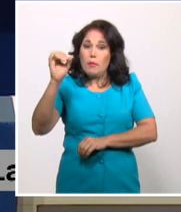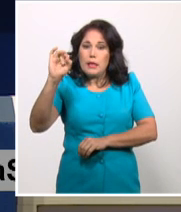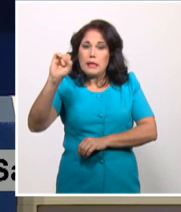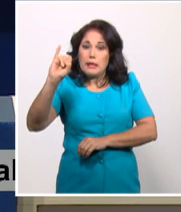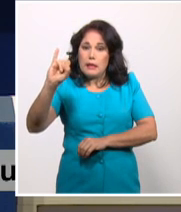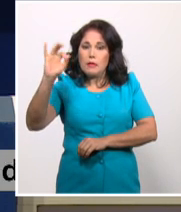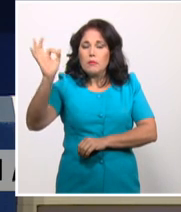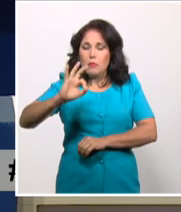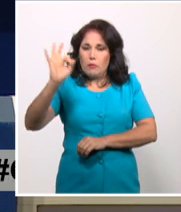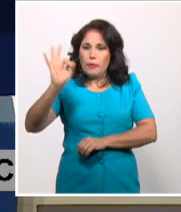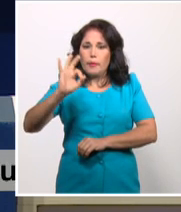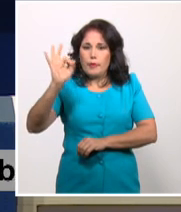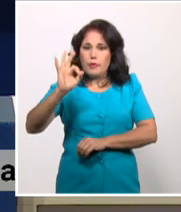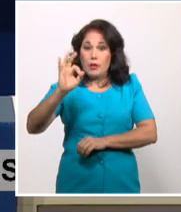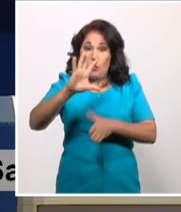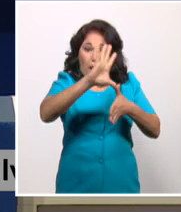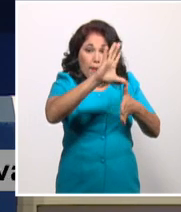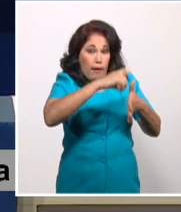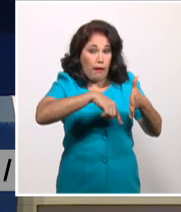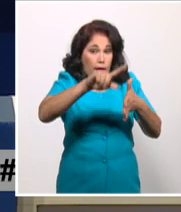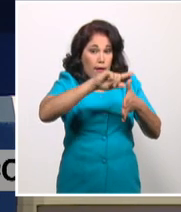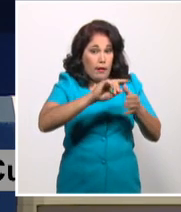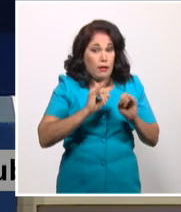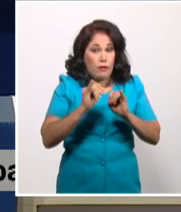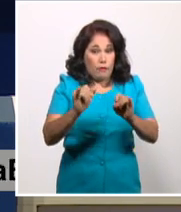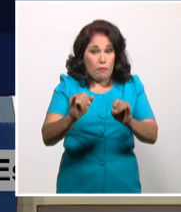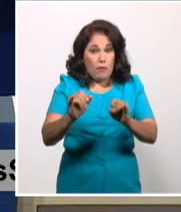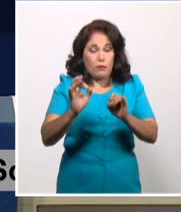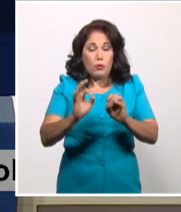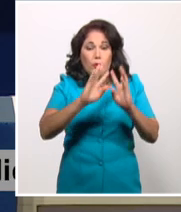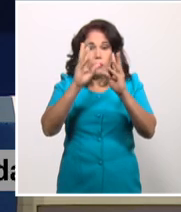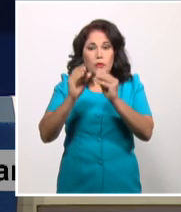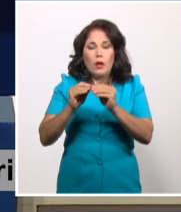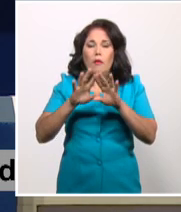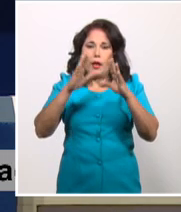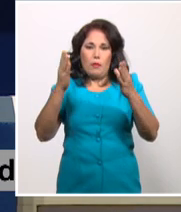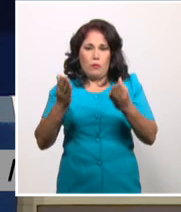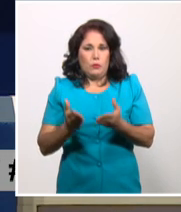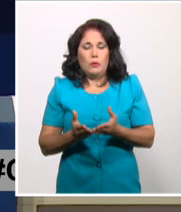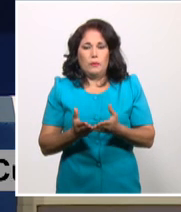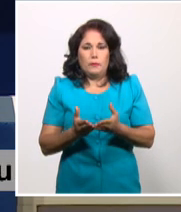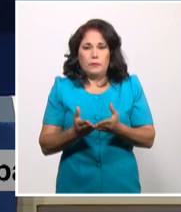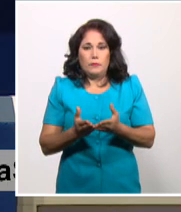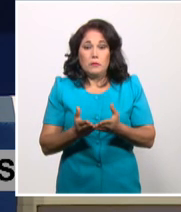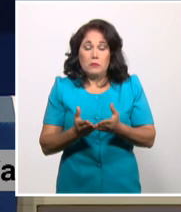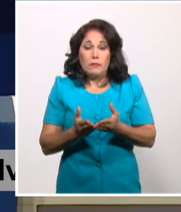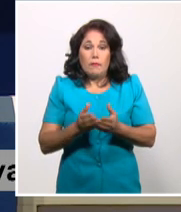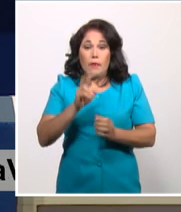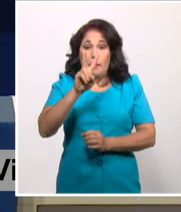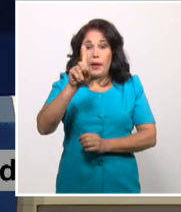35,6% del total de casos reportados en el mundo, con